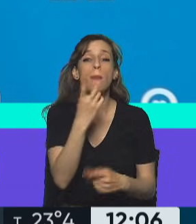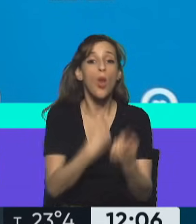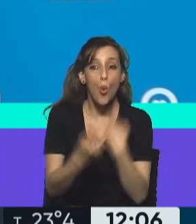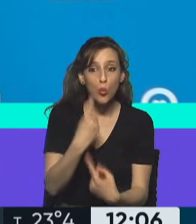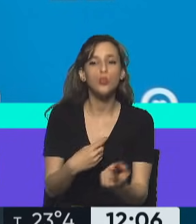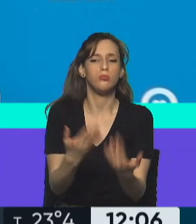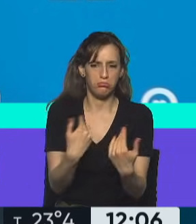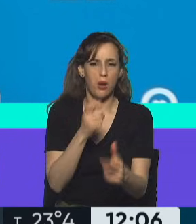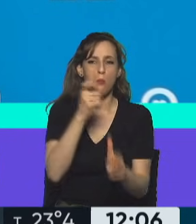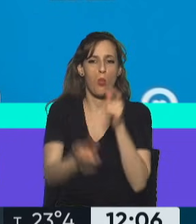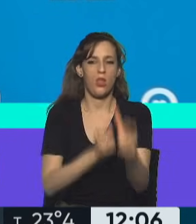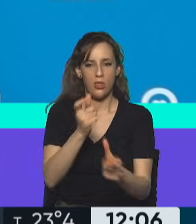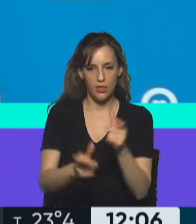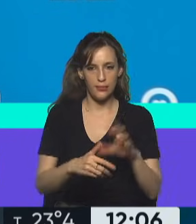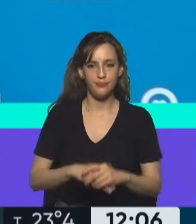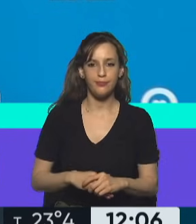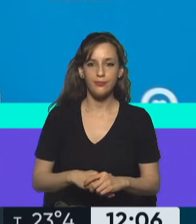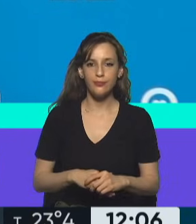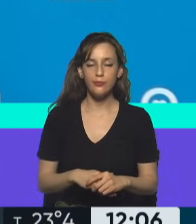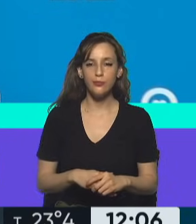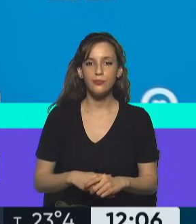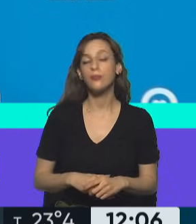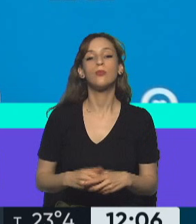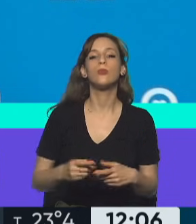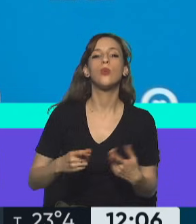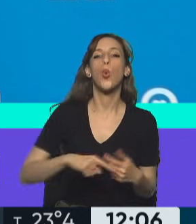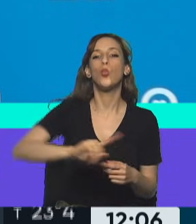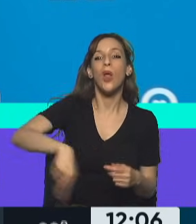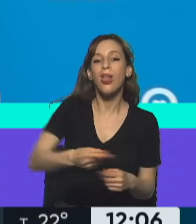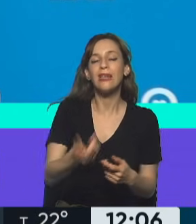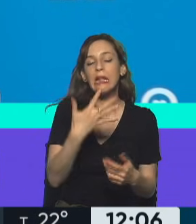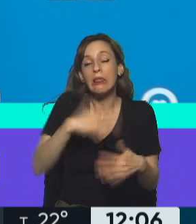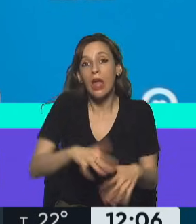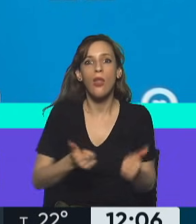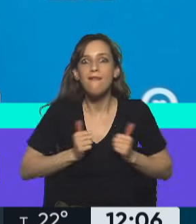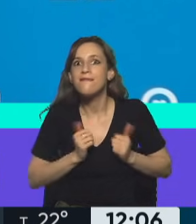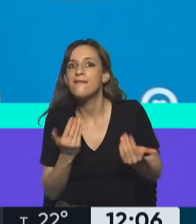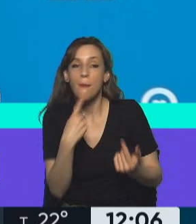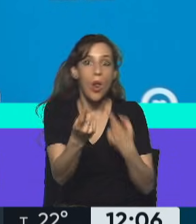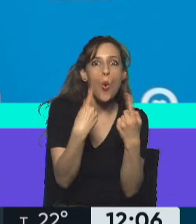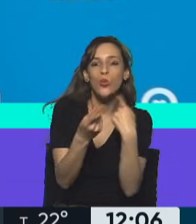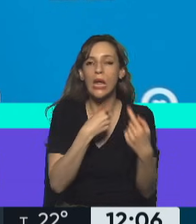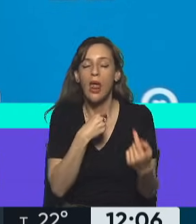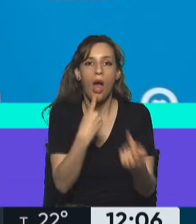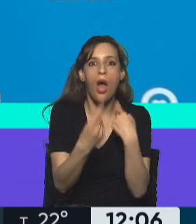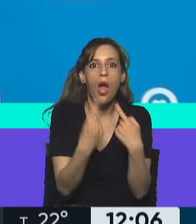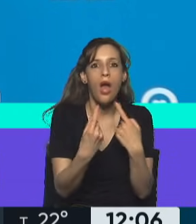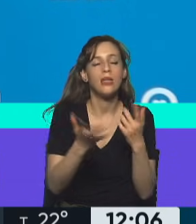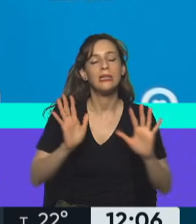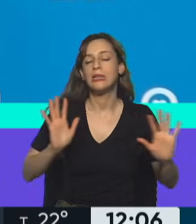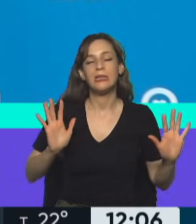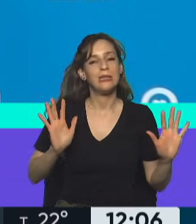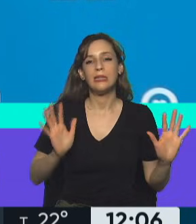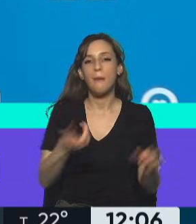mínima introducción. Entiendo que ustedes, entiendo la expectativa y entiendo que había un listado muy largo de periodistas